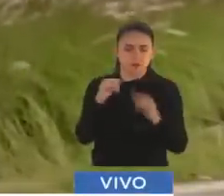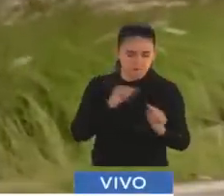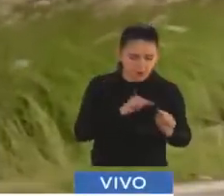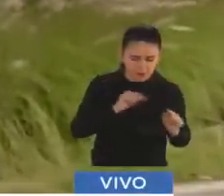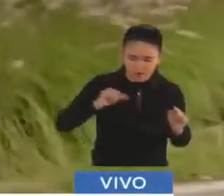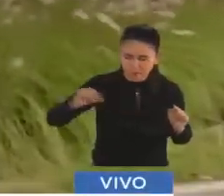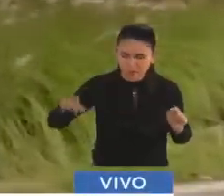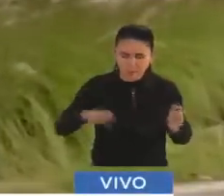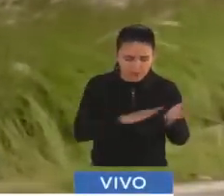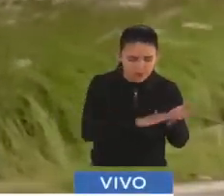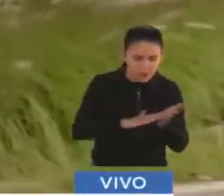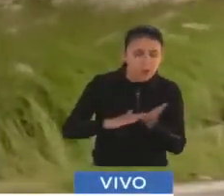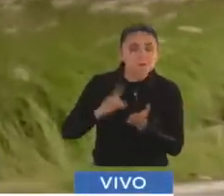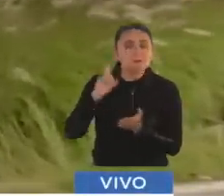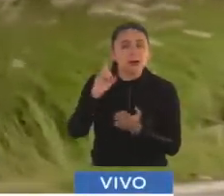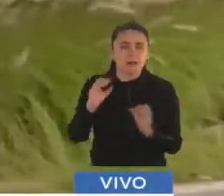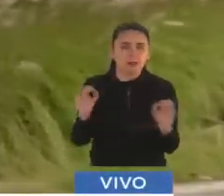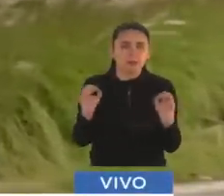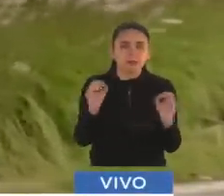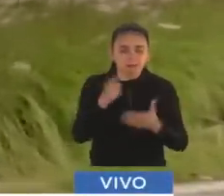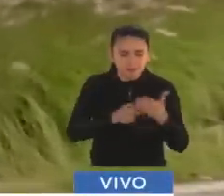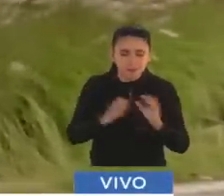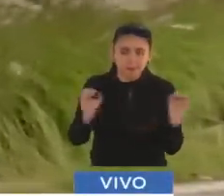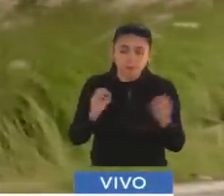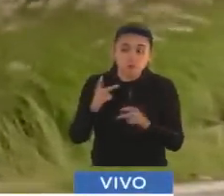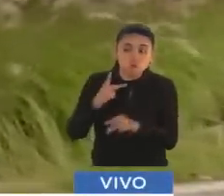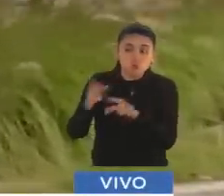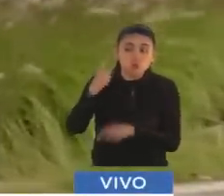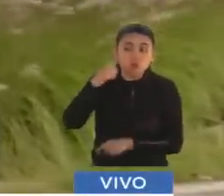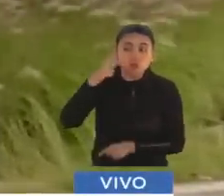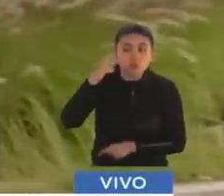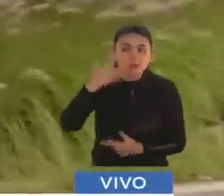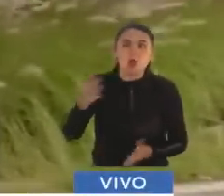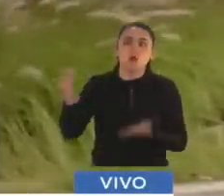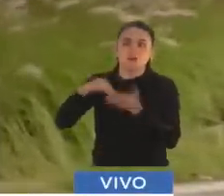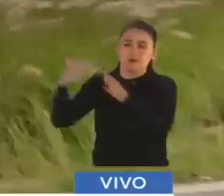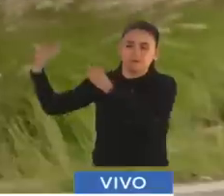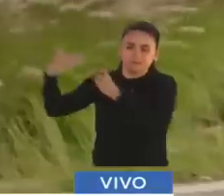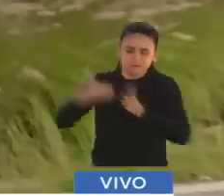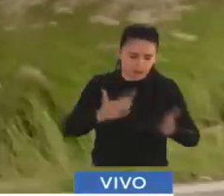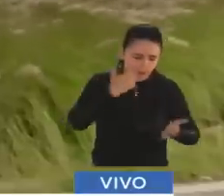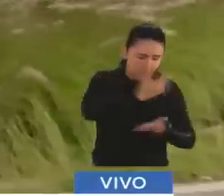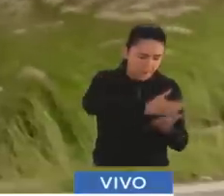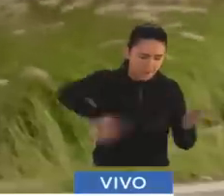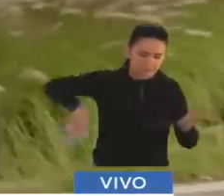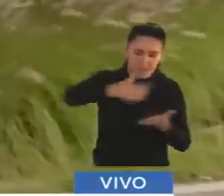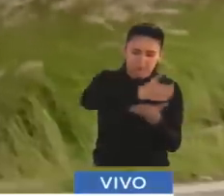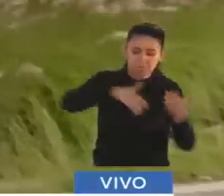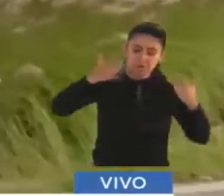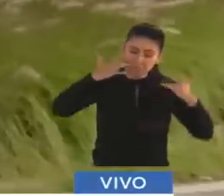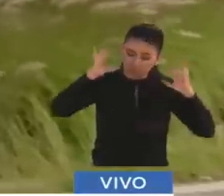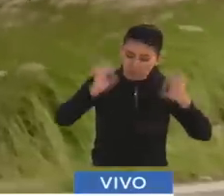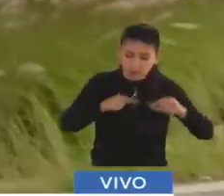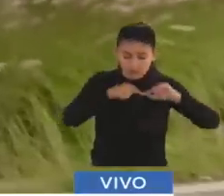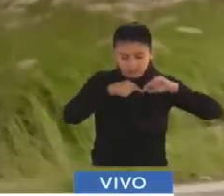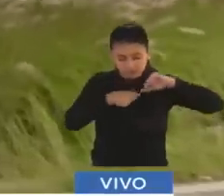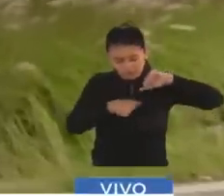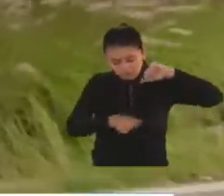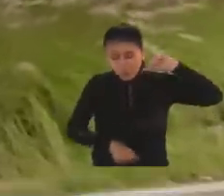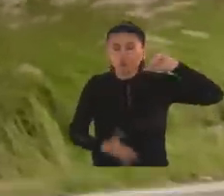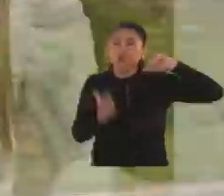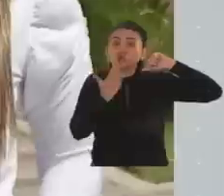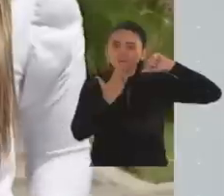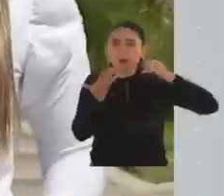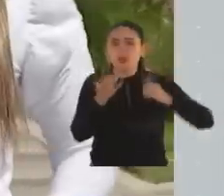han realizado nuevas batimetrías, pero se espera que la draga llegue en los próximos días para que puedan seguir manteniéndose estas profundidades. Es por el momento la